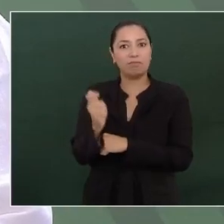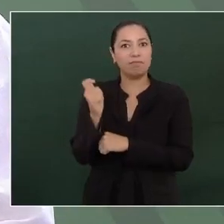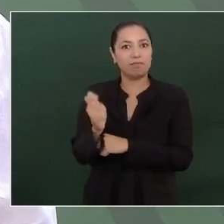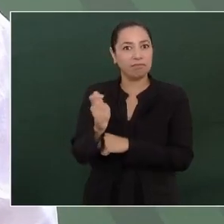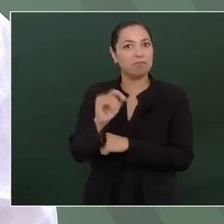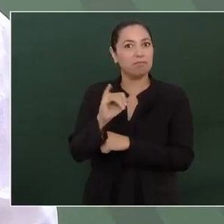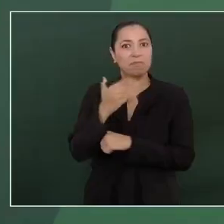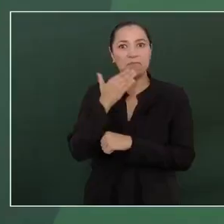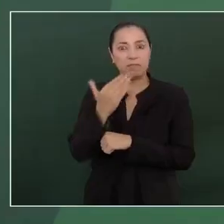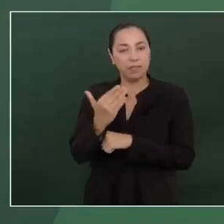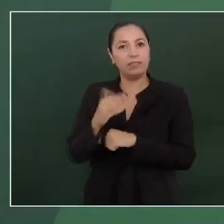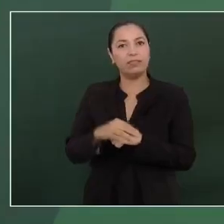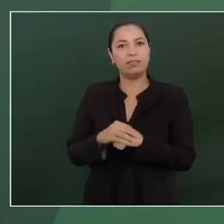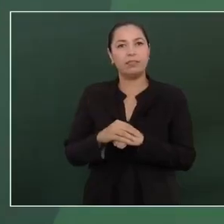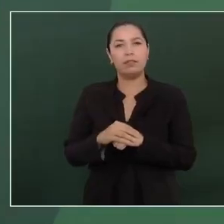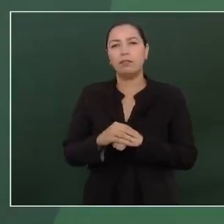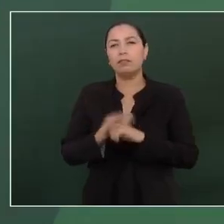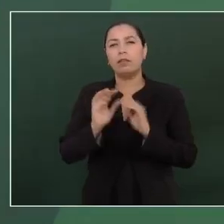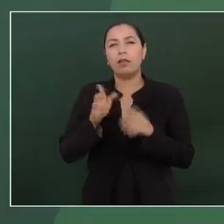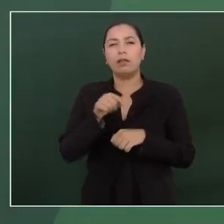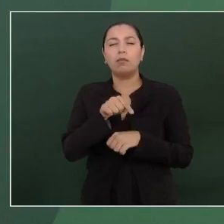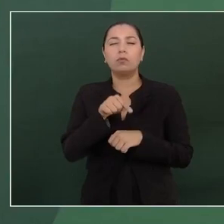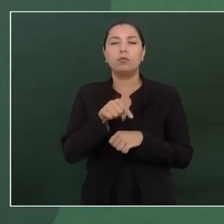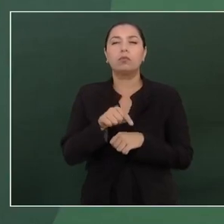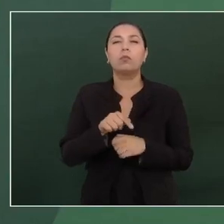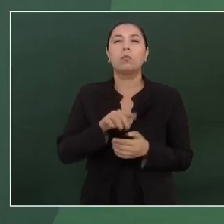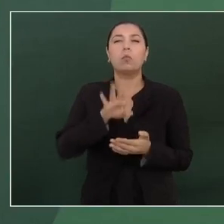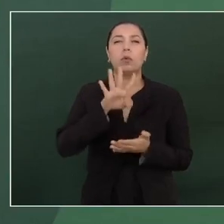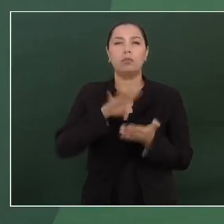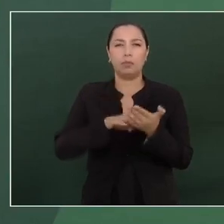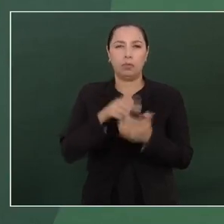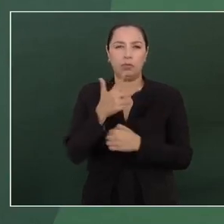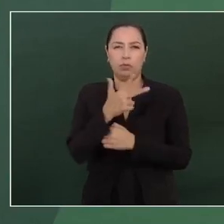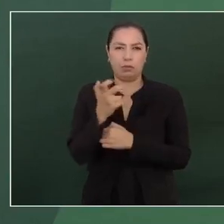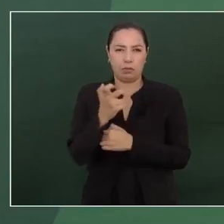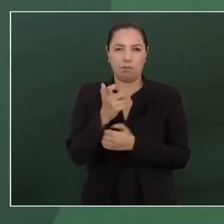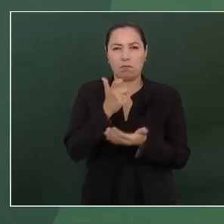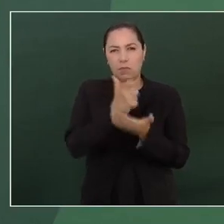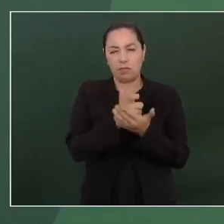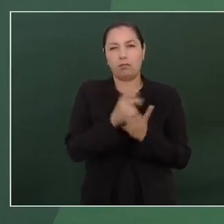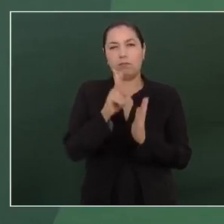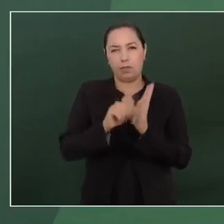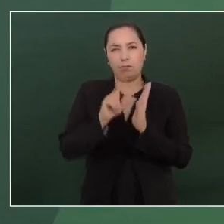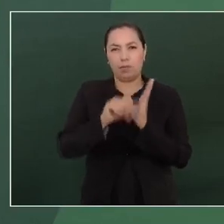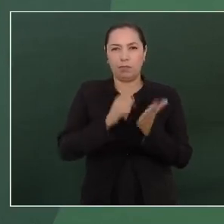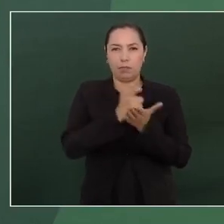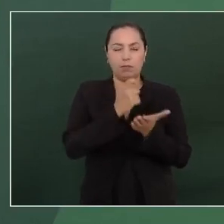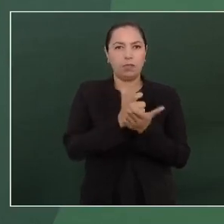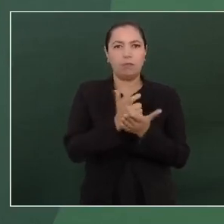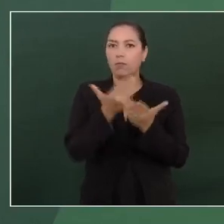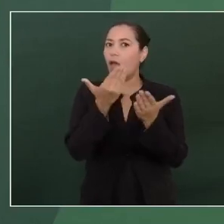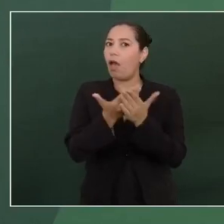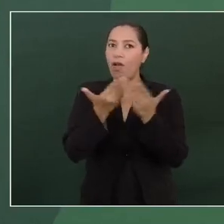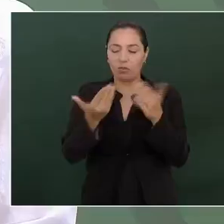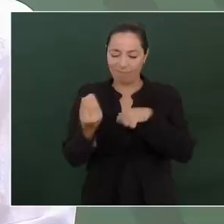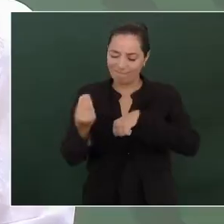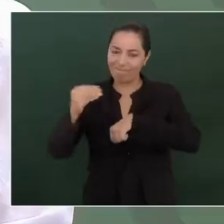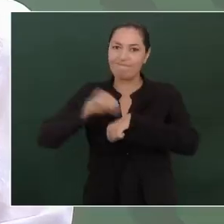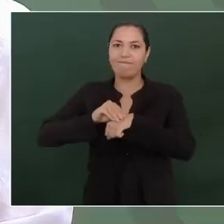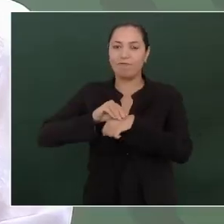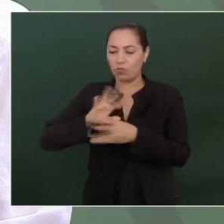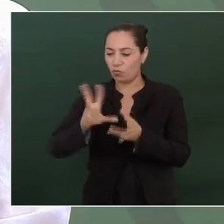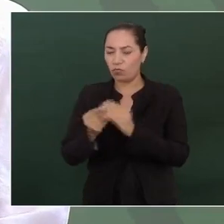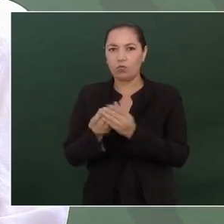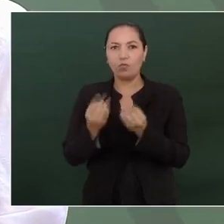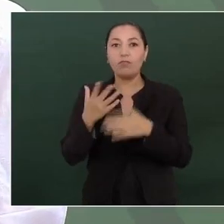Ya no van a ser 4,800 pesos bimestrales, sino 6,000.